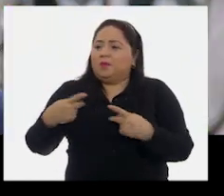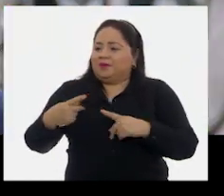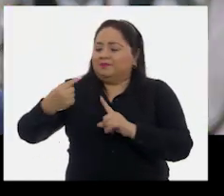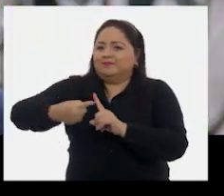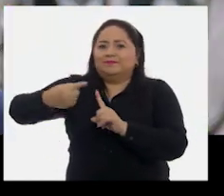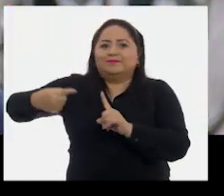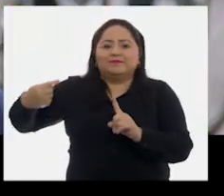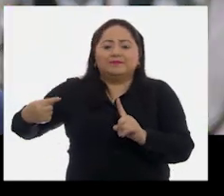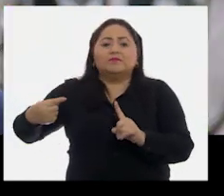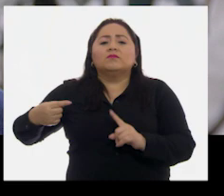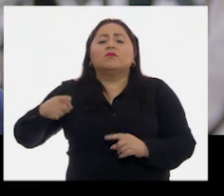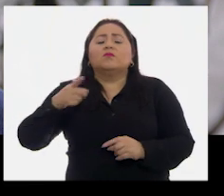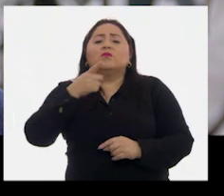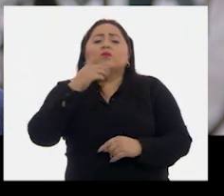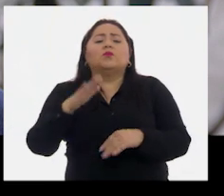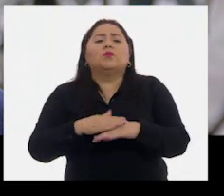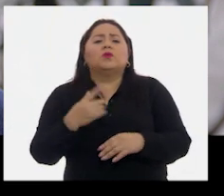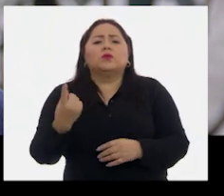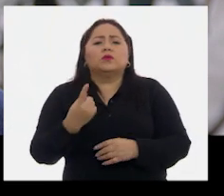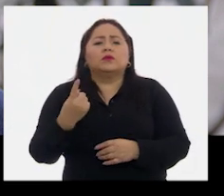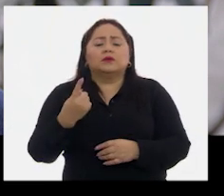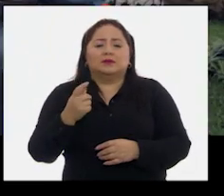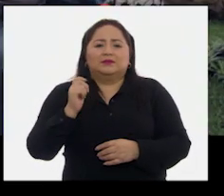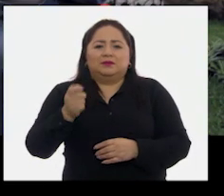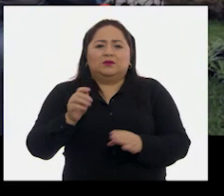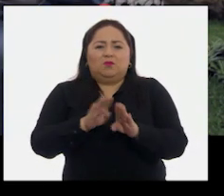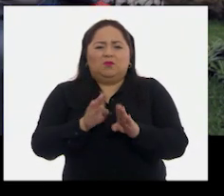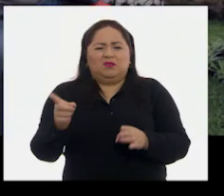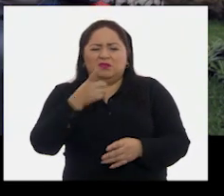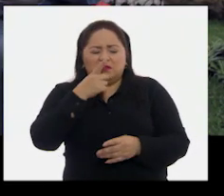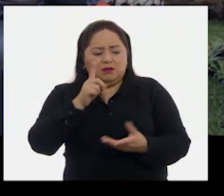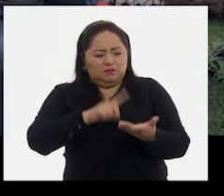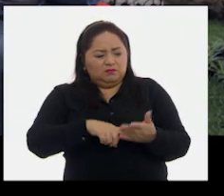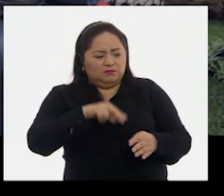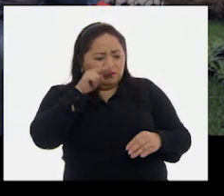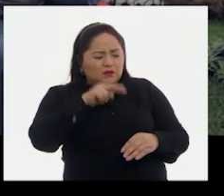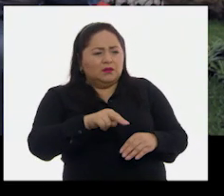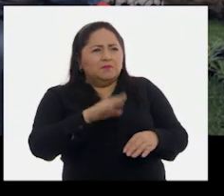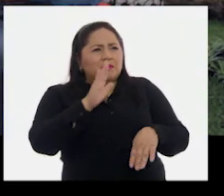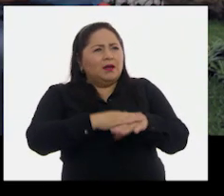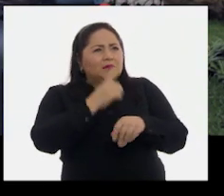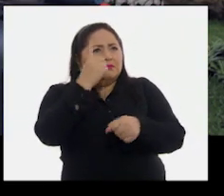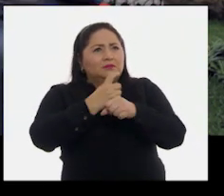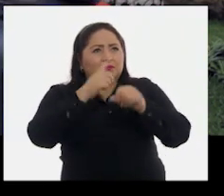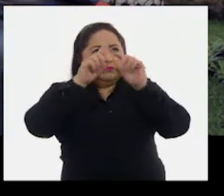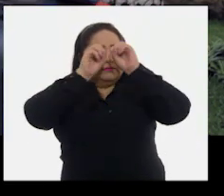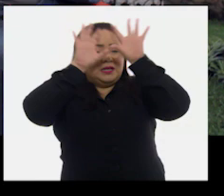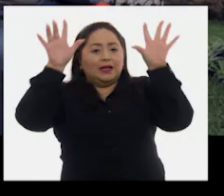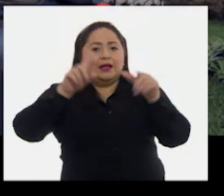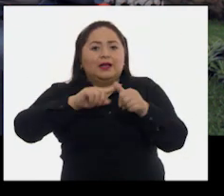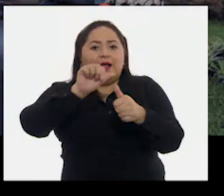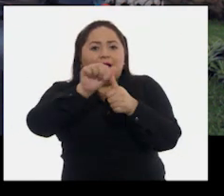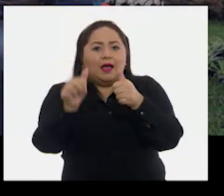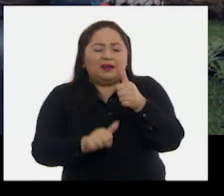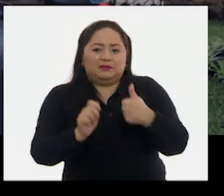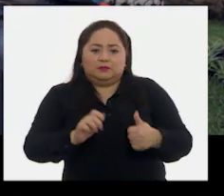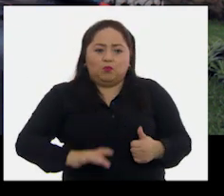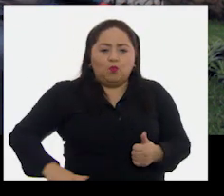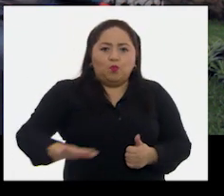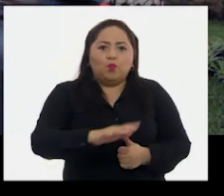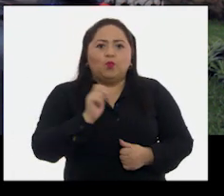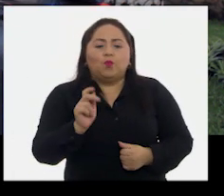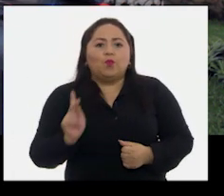corriente, es que el mexicano se manifiesta claramente en el arte, ¿no? Es un pueblo